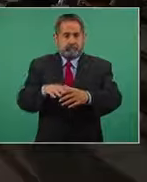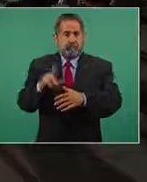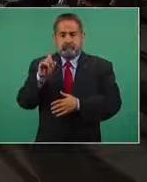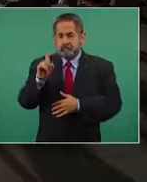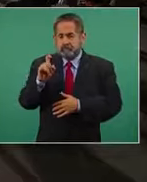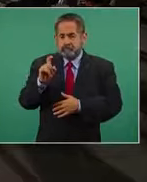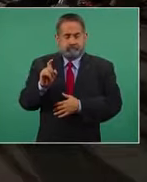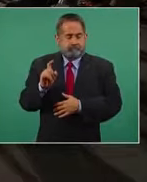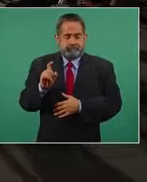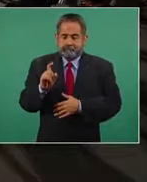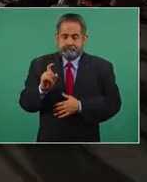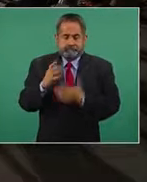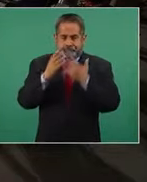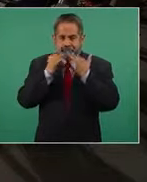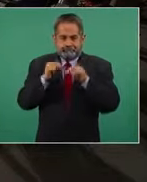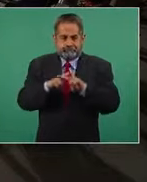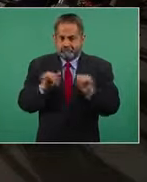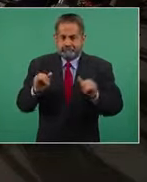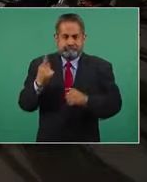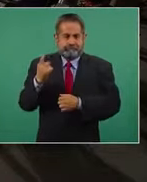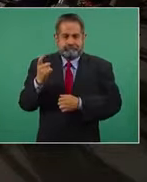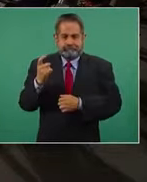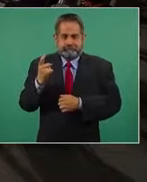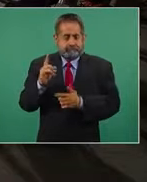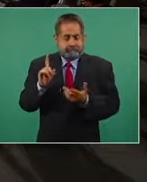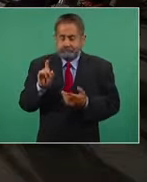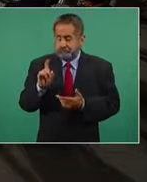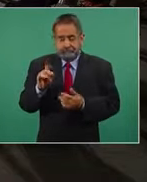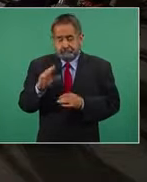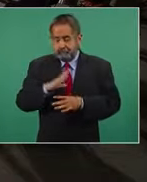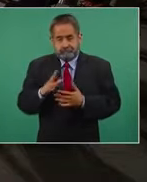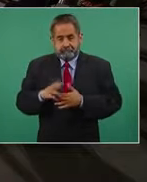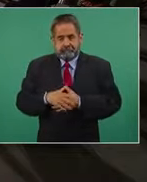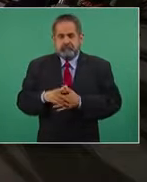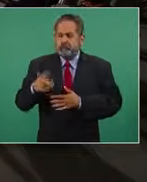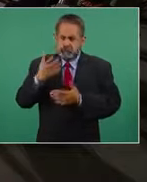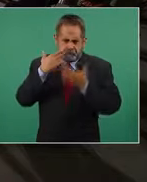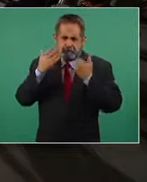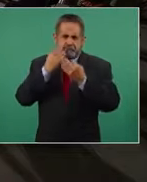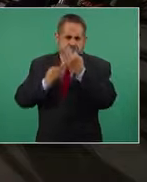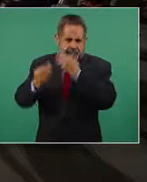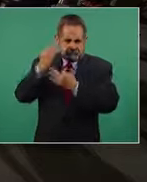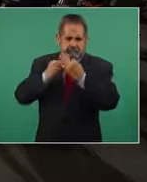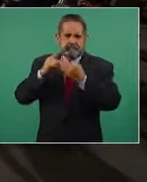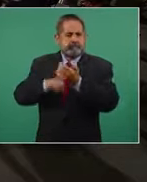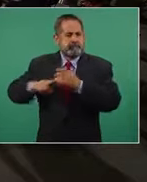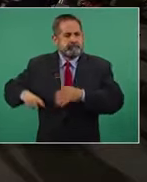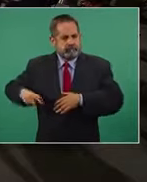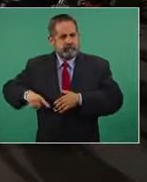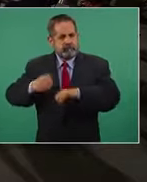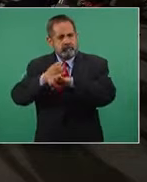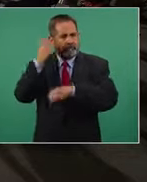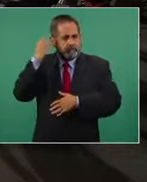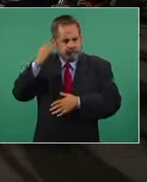es prácticamente nula, no hay agua ahí. Fuimos muy bien atendidos por el gobierno del estado de